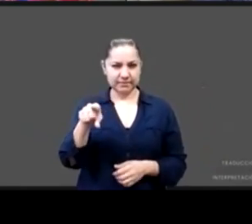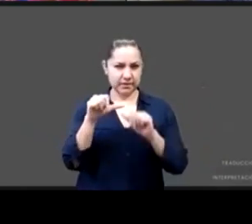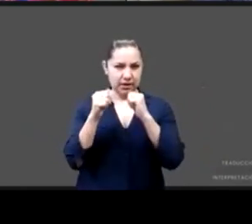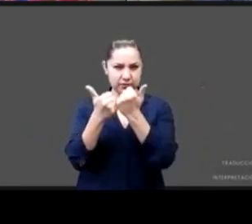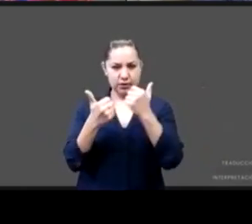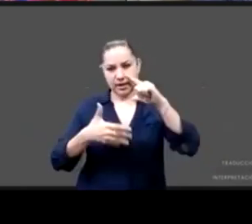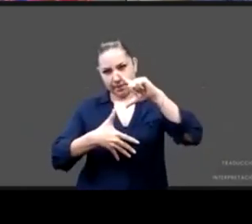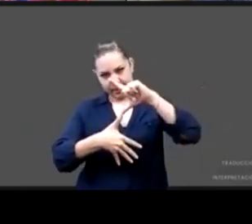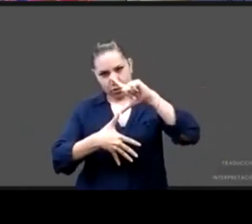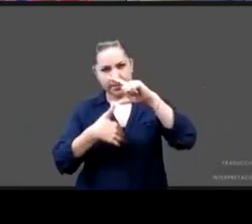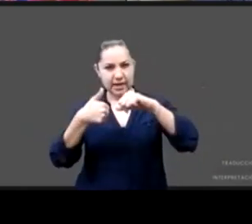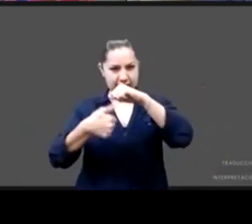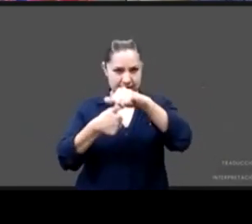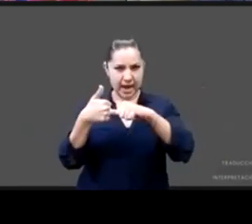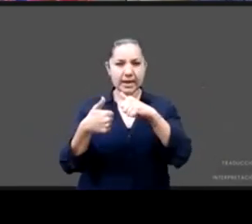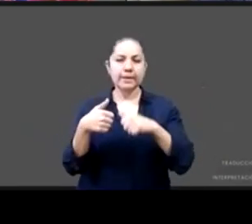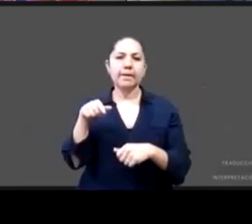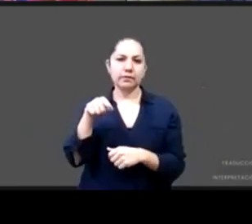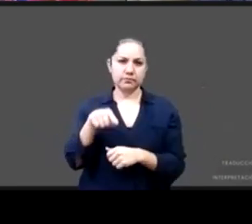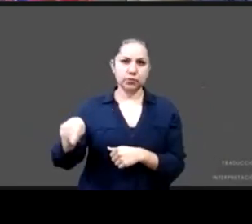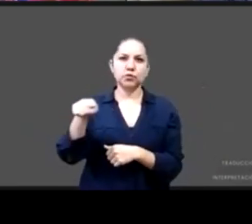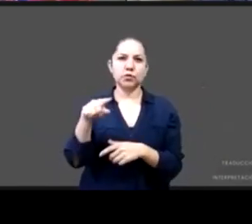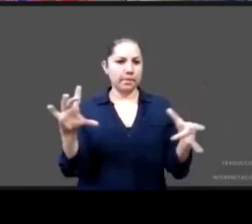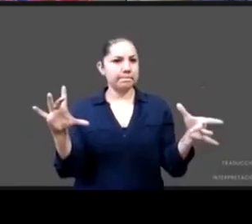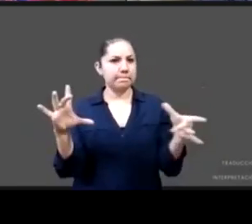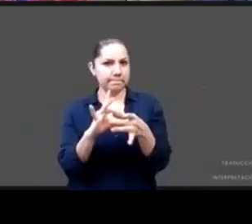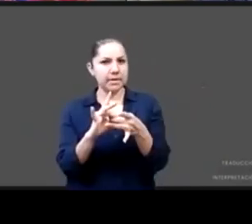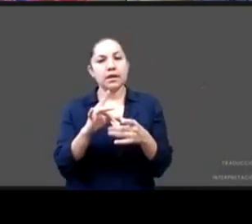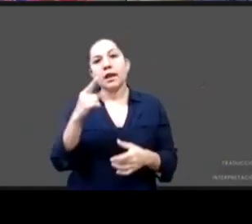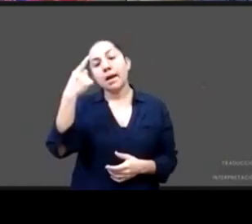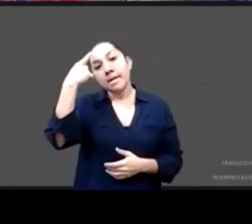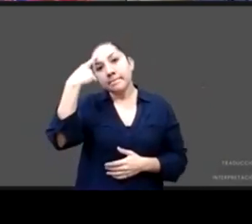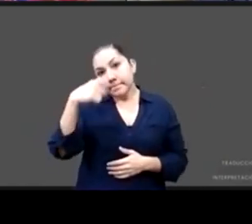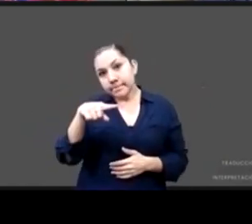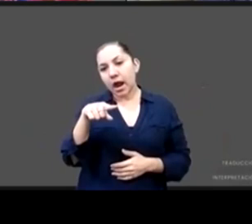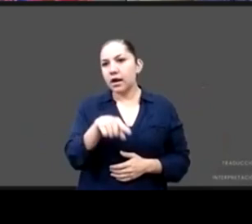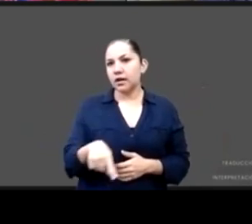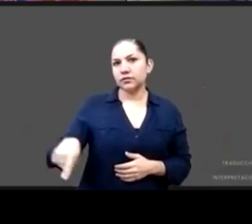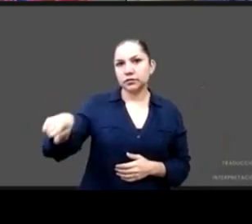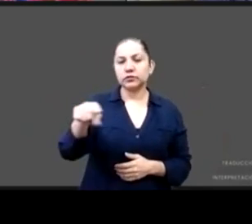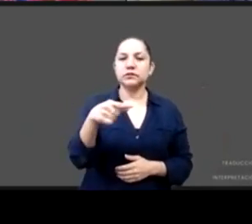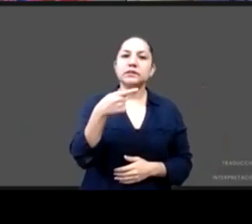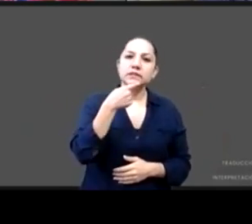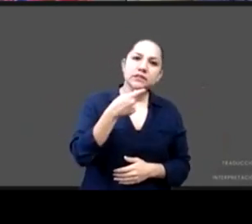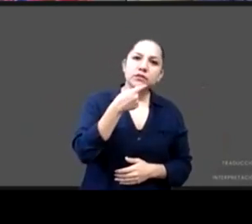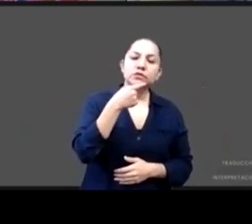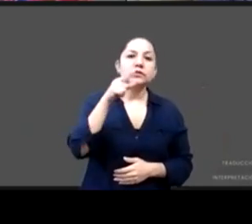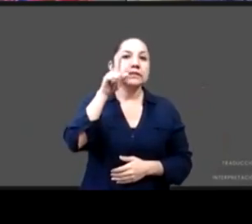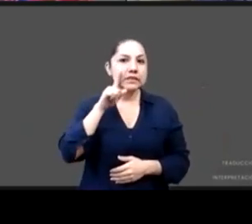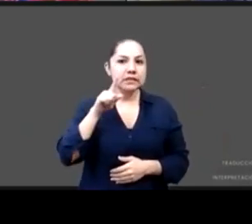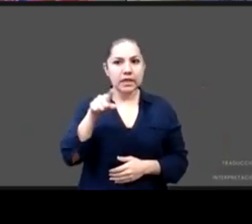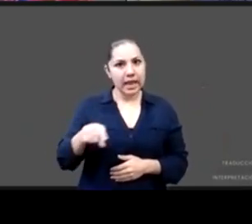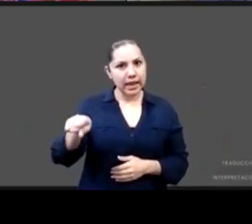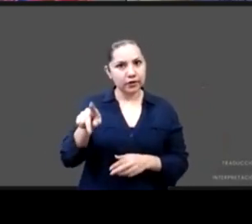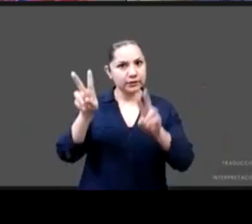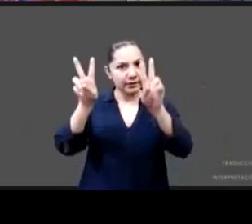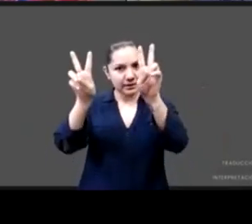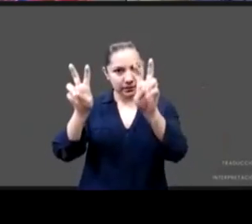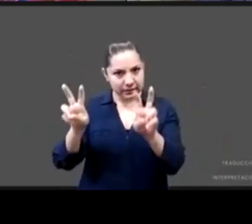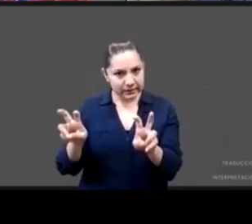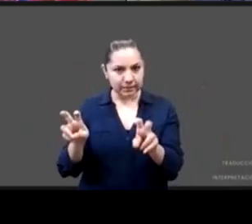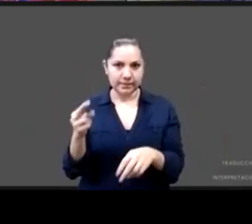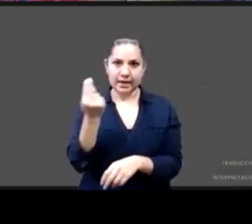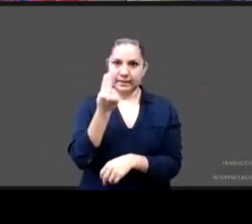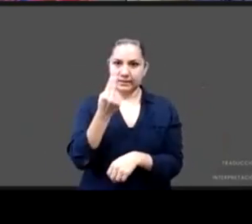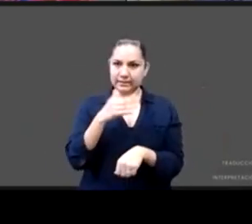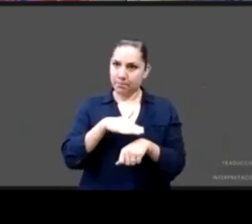y caribeña que pues está acompañando que niños y niñas sean cada vez más presentes y vivos, digamos,